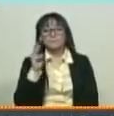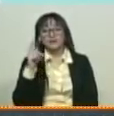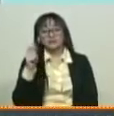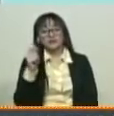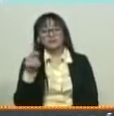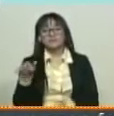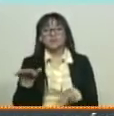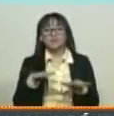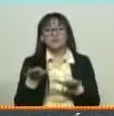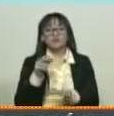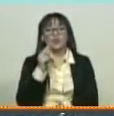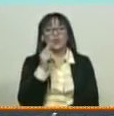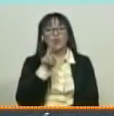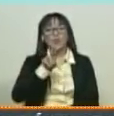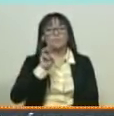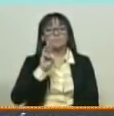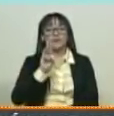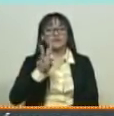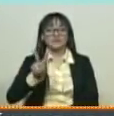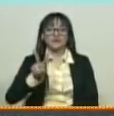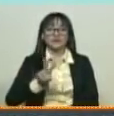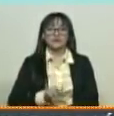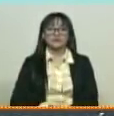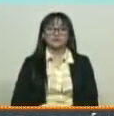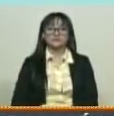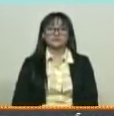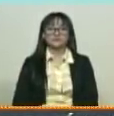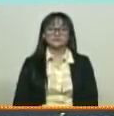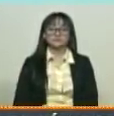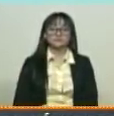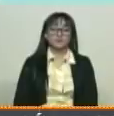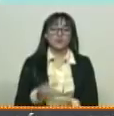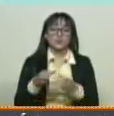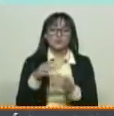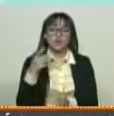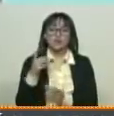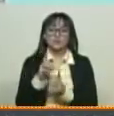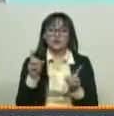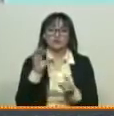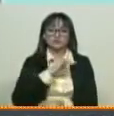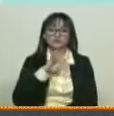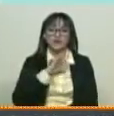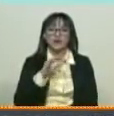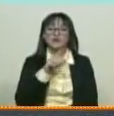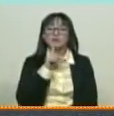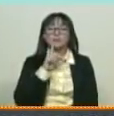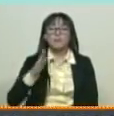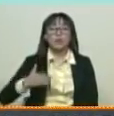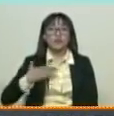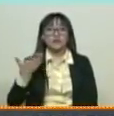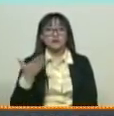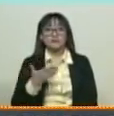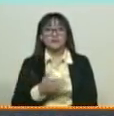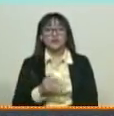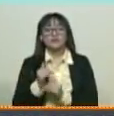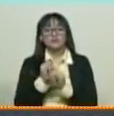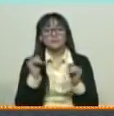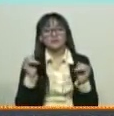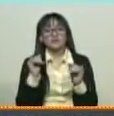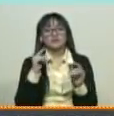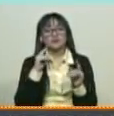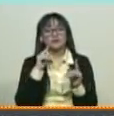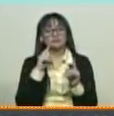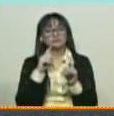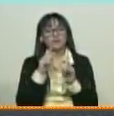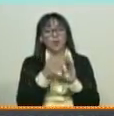el Movimiento UPB, en el Partido por la Democracia Social Podemos, en el Partido Independiente por la